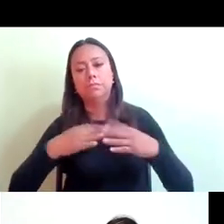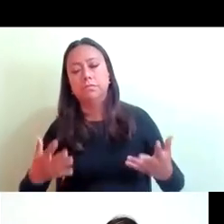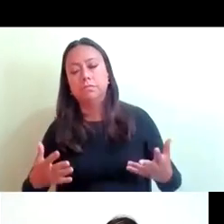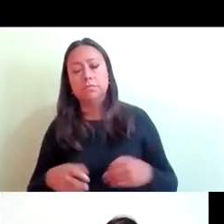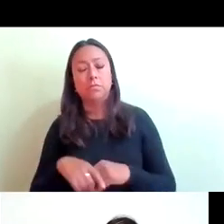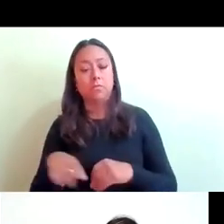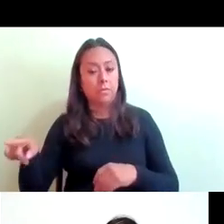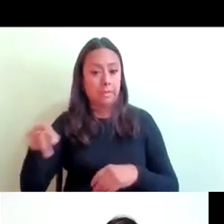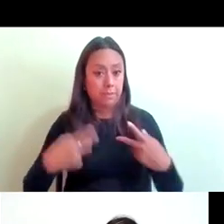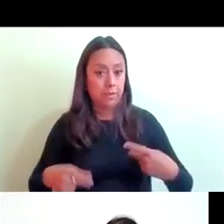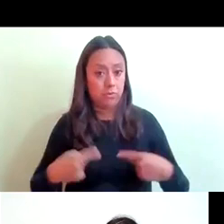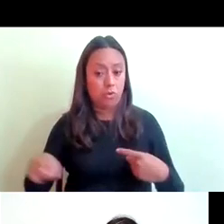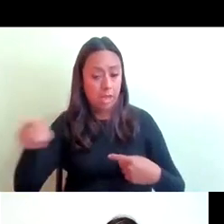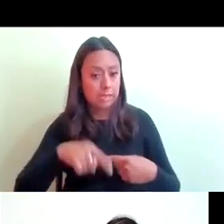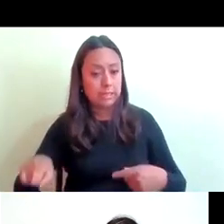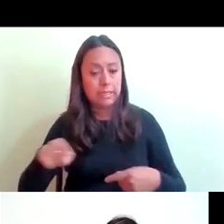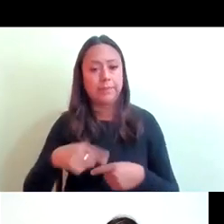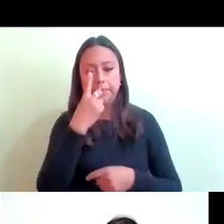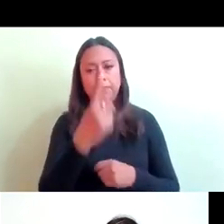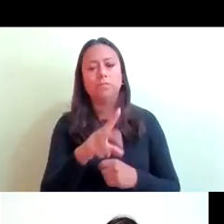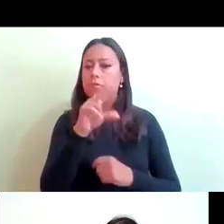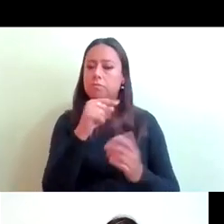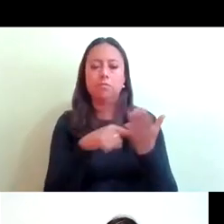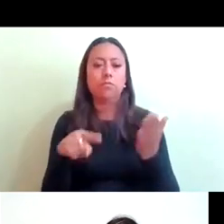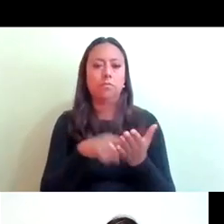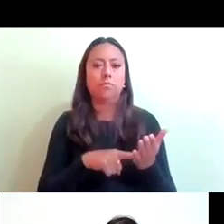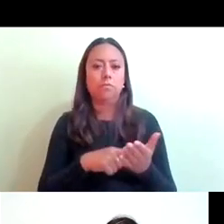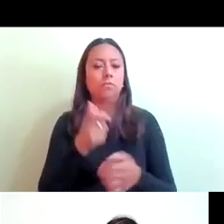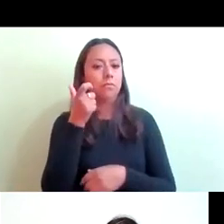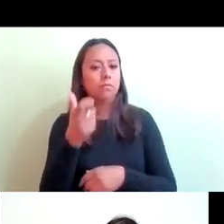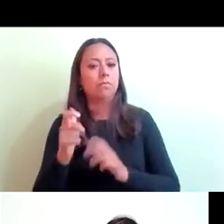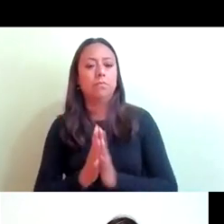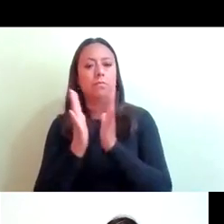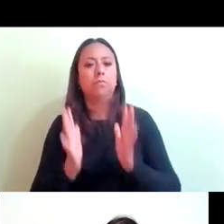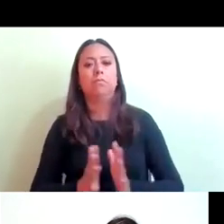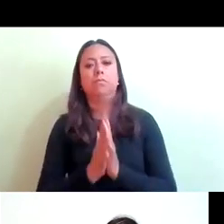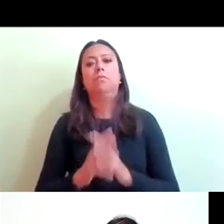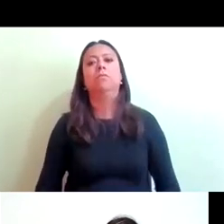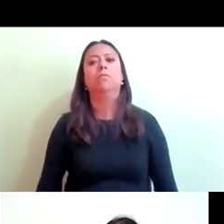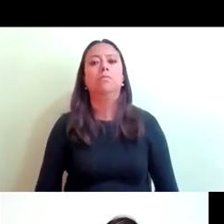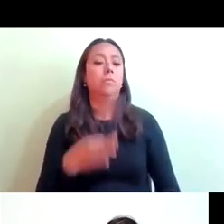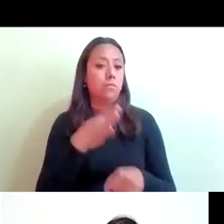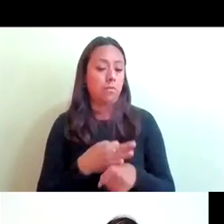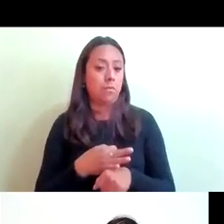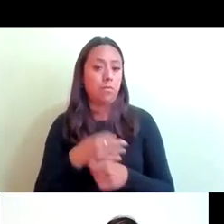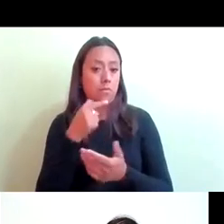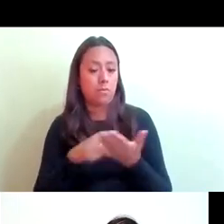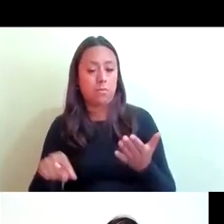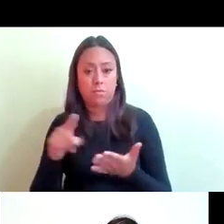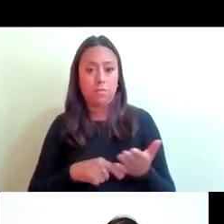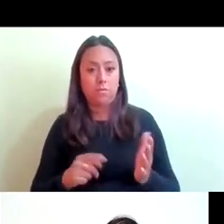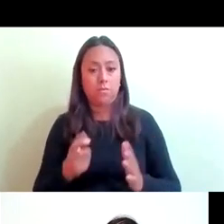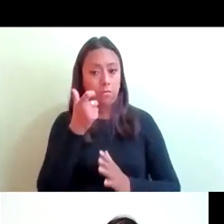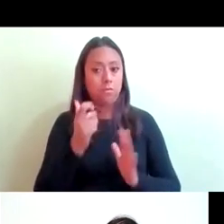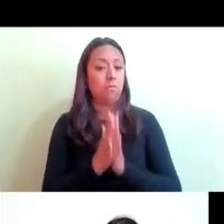que no se cancelara dicho presupuesto participativo, y es lo que se está haciendo. No se está cancelando el presupuesto participativo. Si